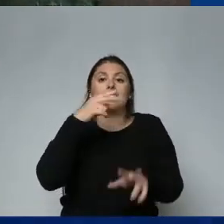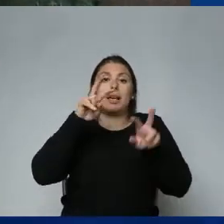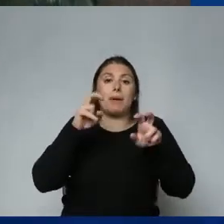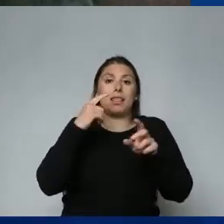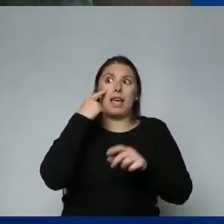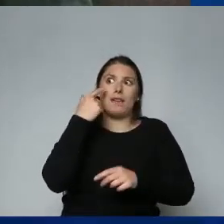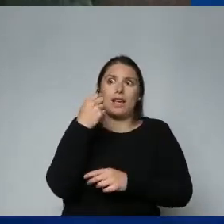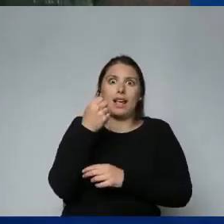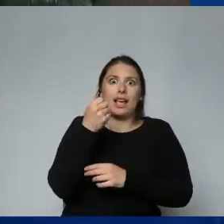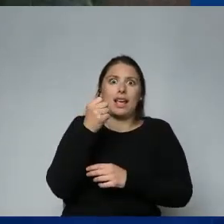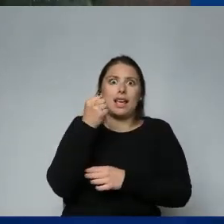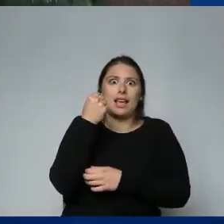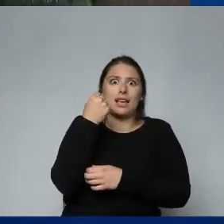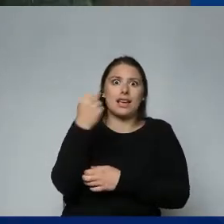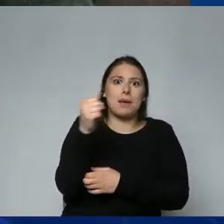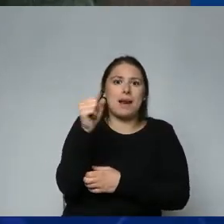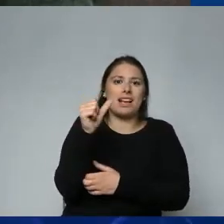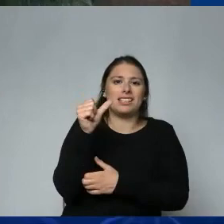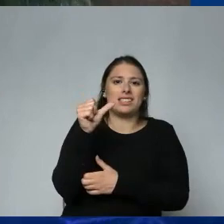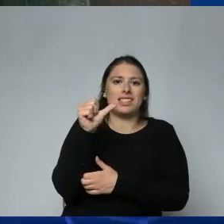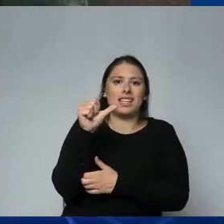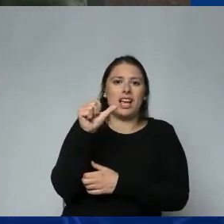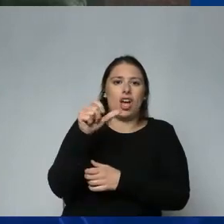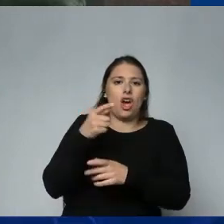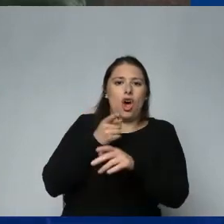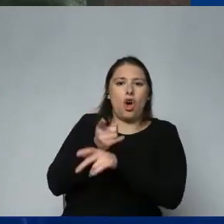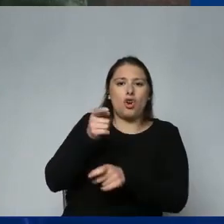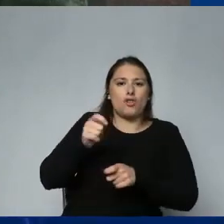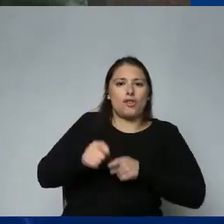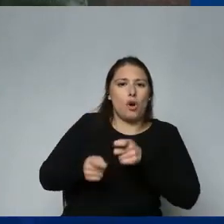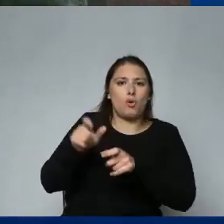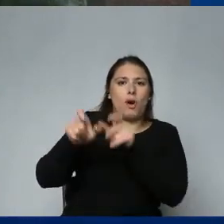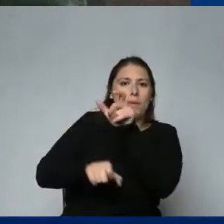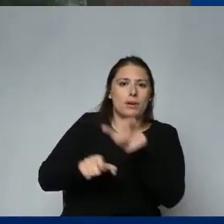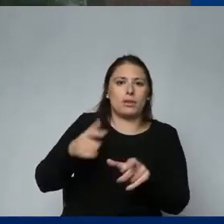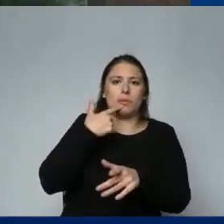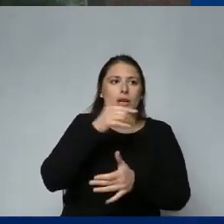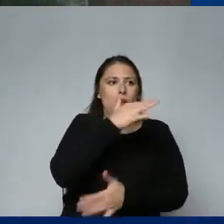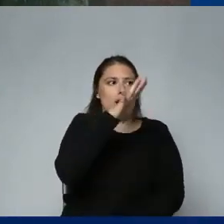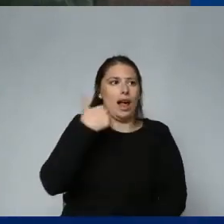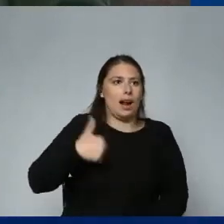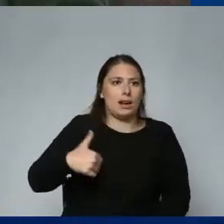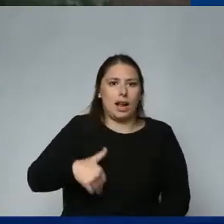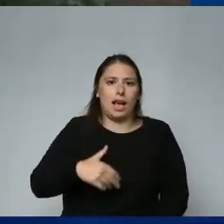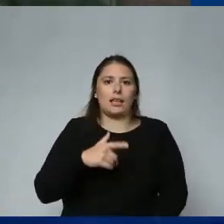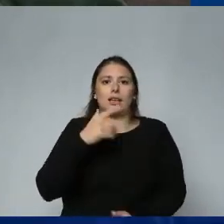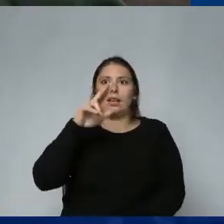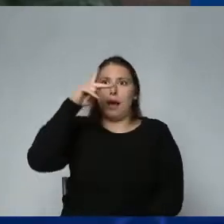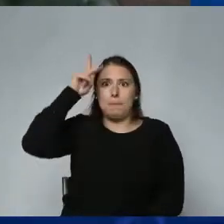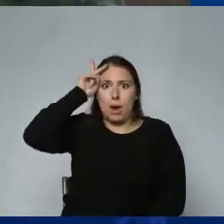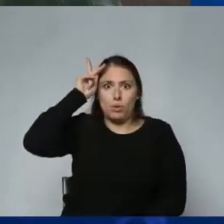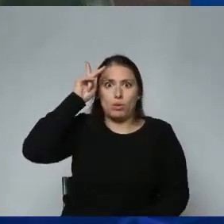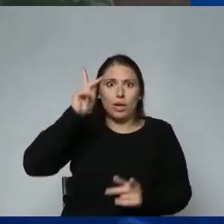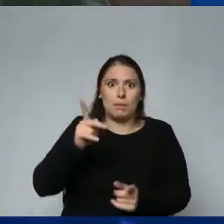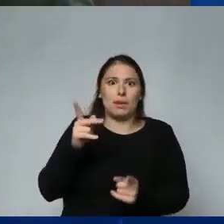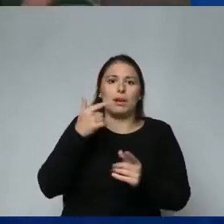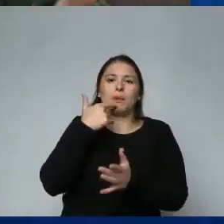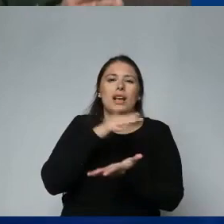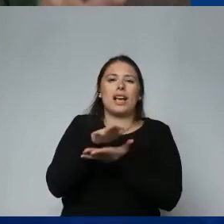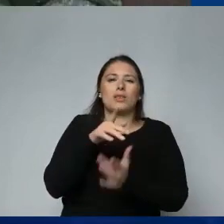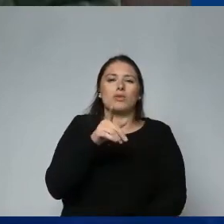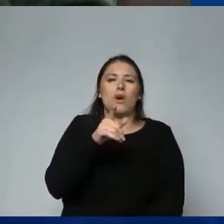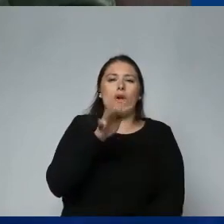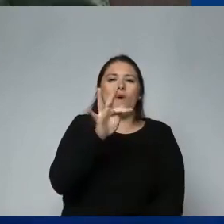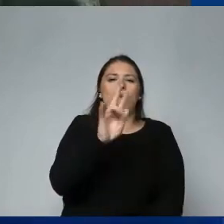humanidad se da en Argentina, hasta en Perú, caso Fujimori, me